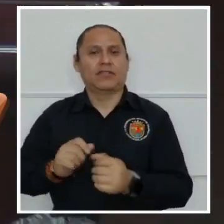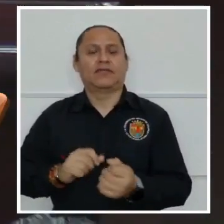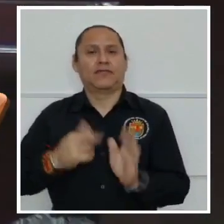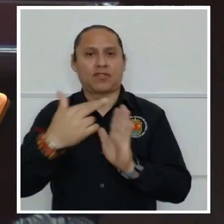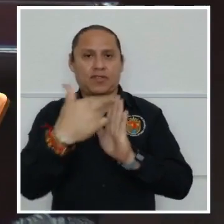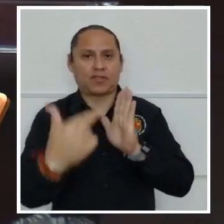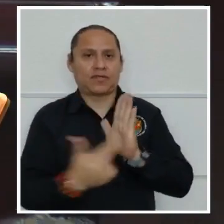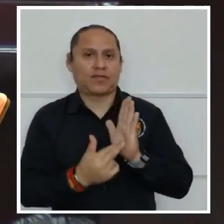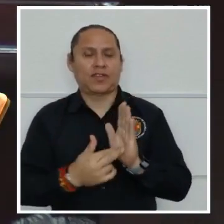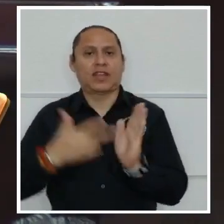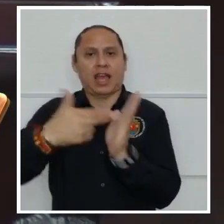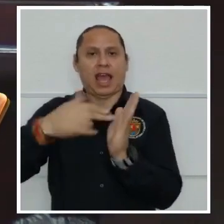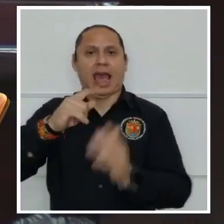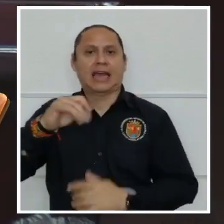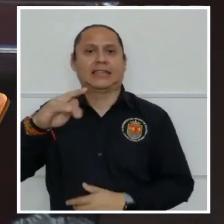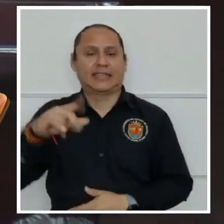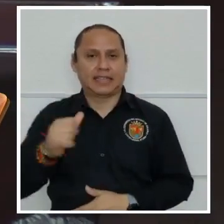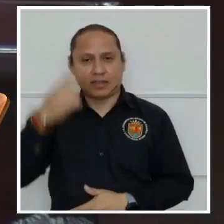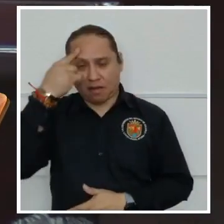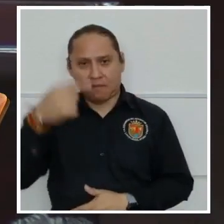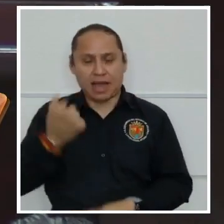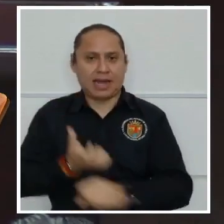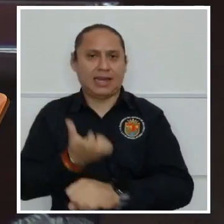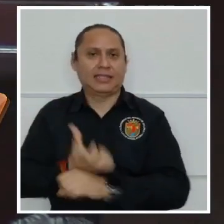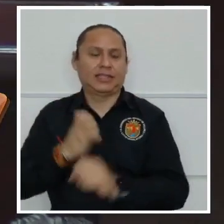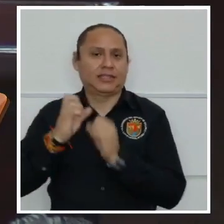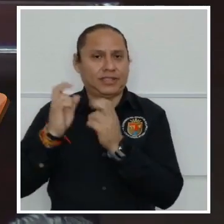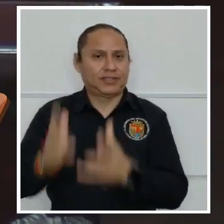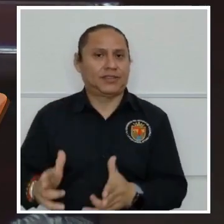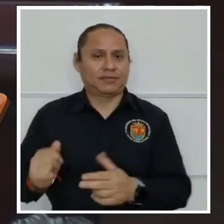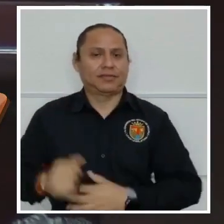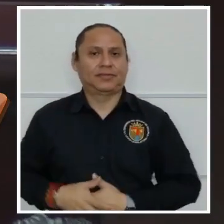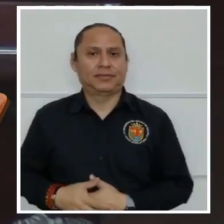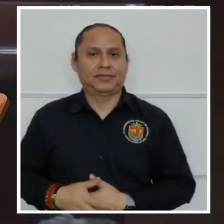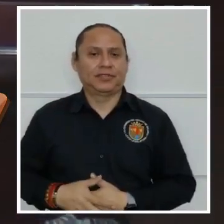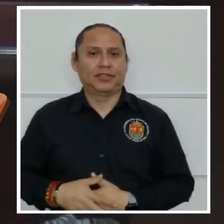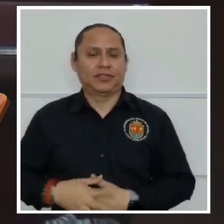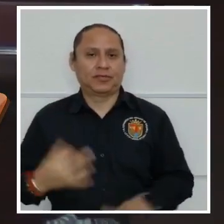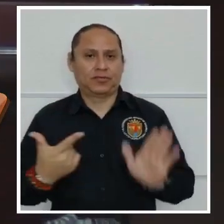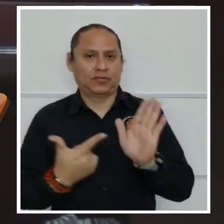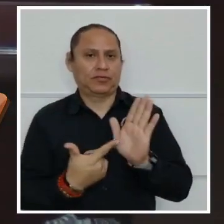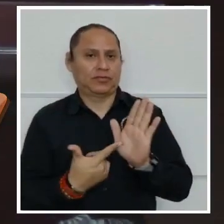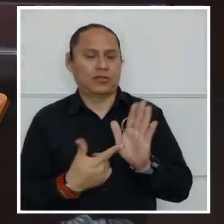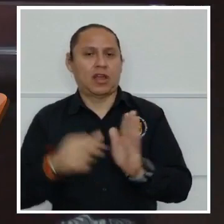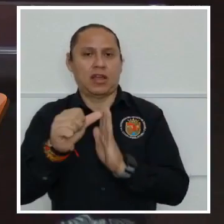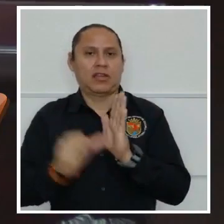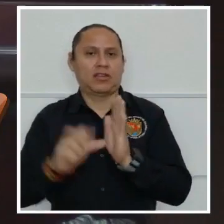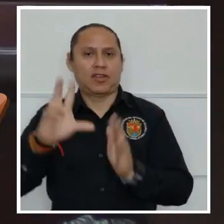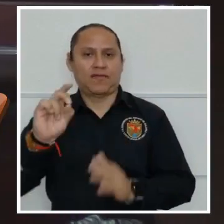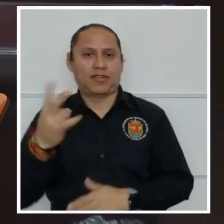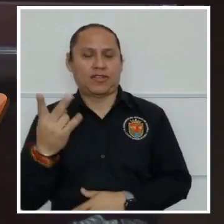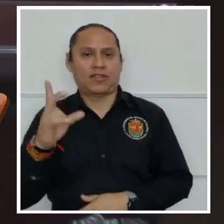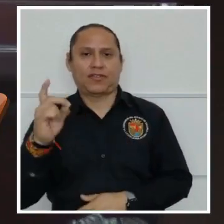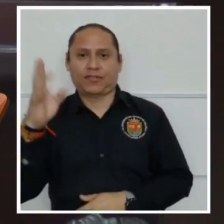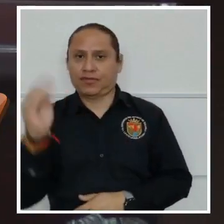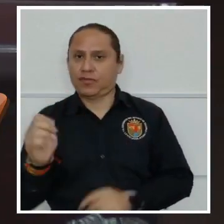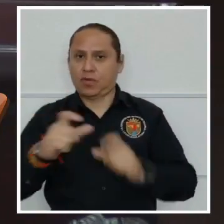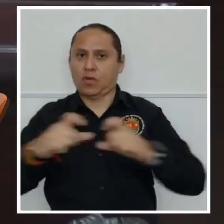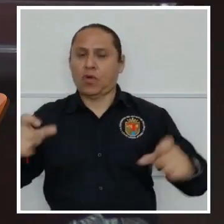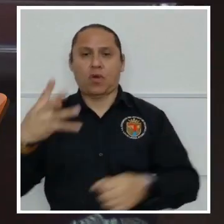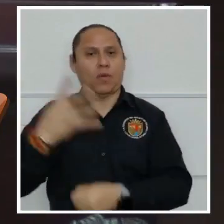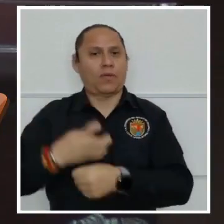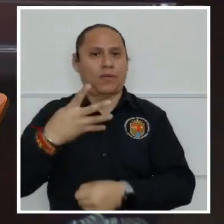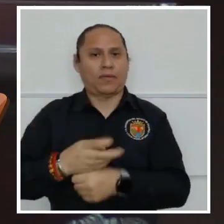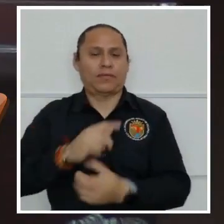del Código de la Hacienda Pública para el Estado de Chiapas. Y con fundamento en los artículos 32 y 39,